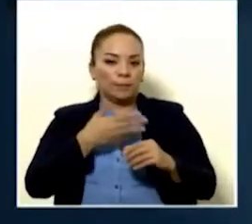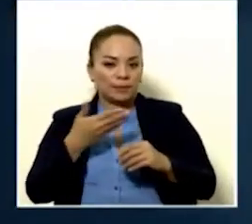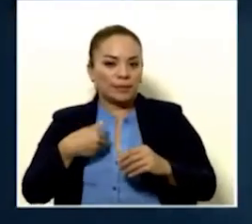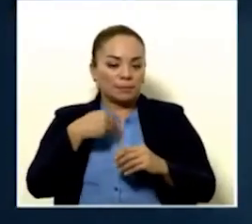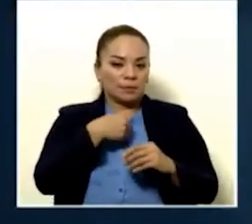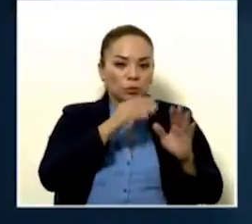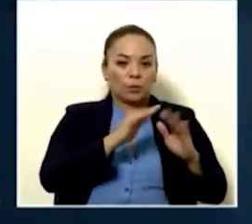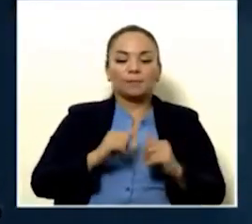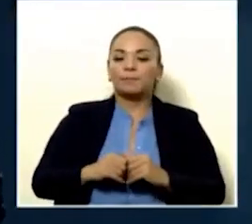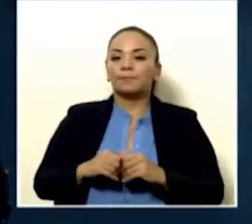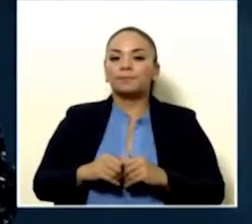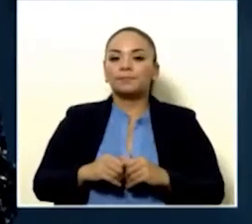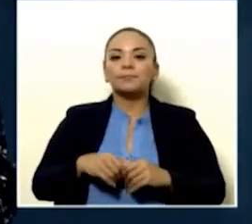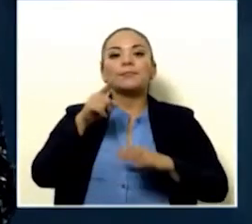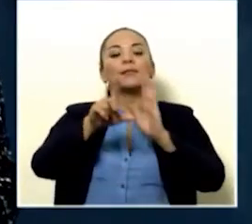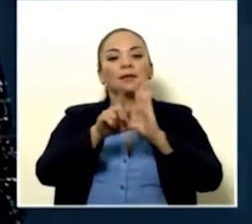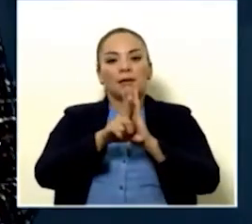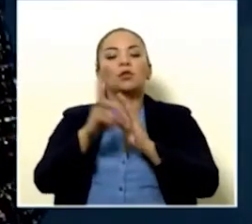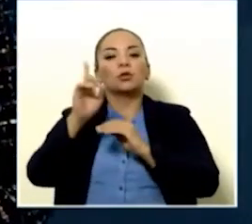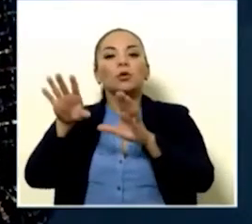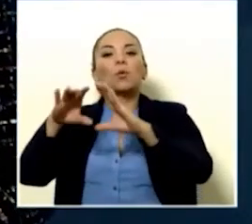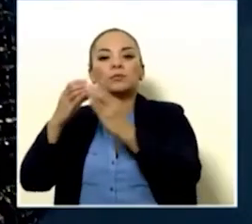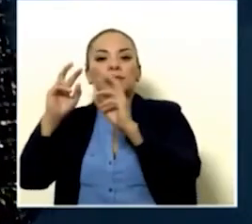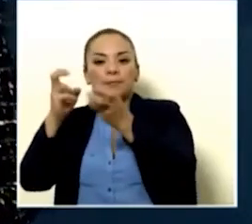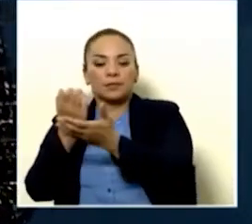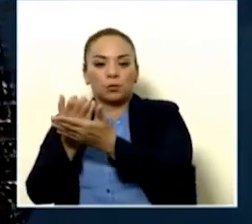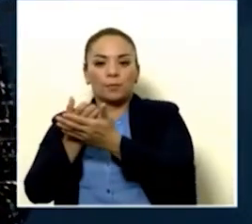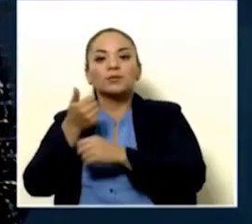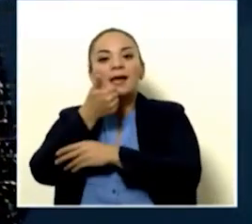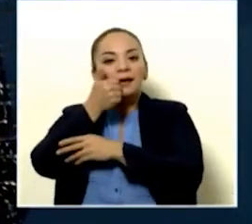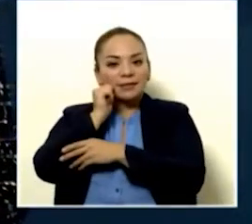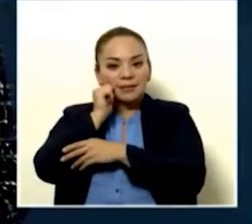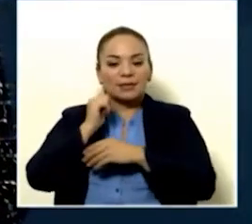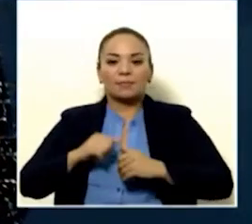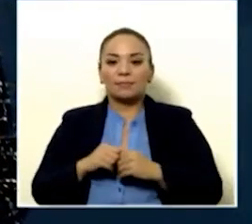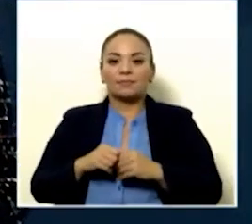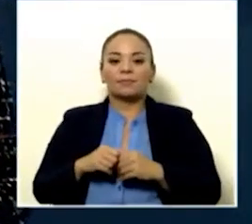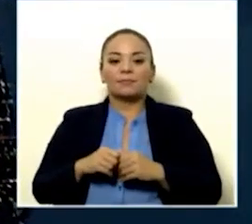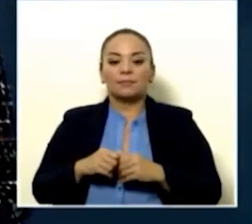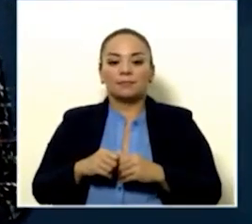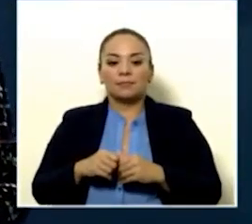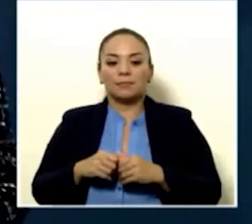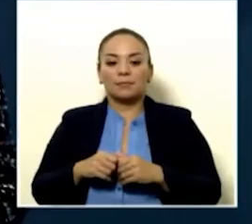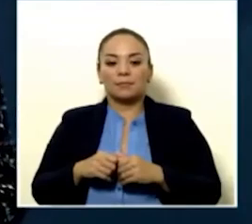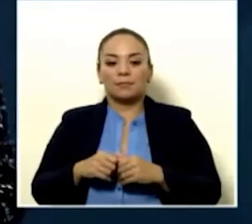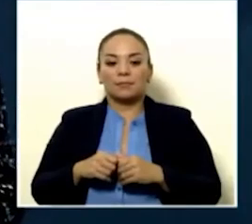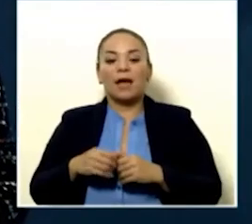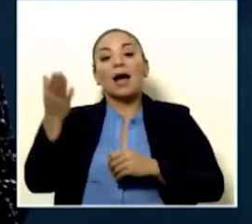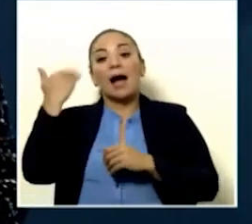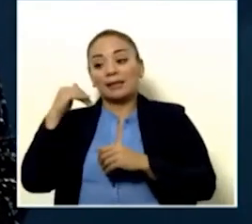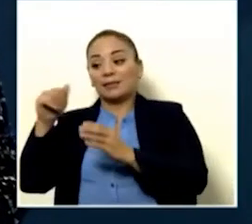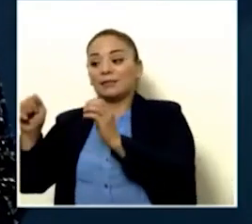ministro, esta ley está en la Comisión de Asuntos Económicos. El día de ayer se quemó el día, es decir, avanza de nuevo, estaba en